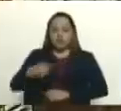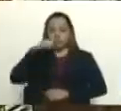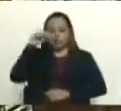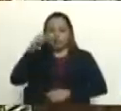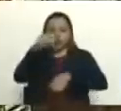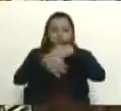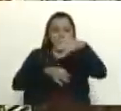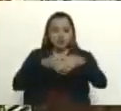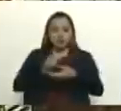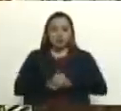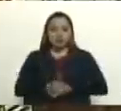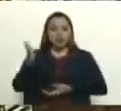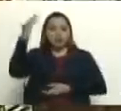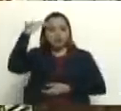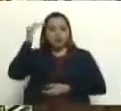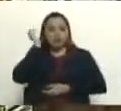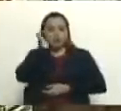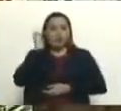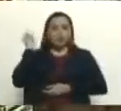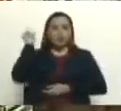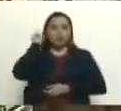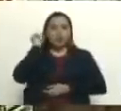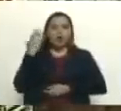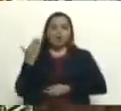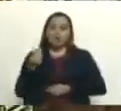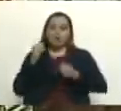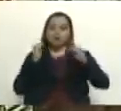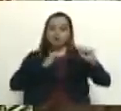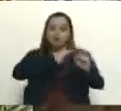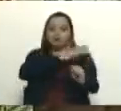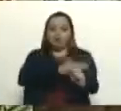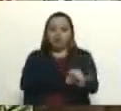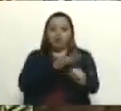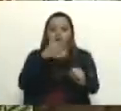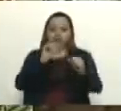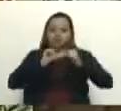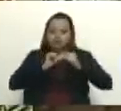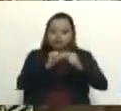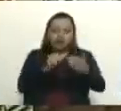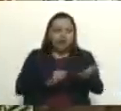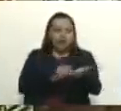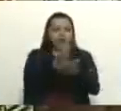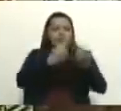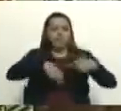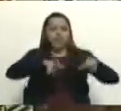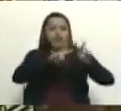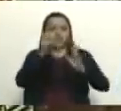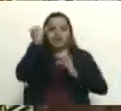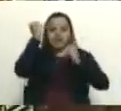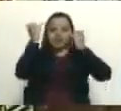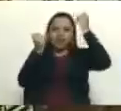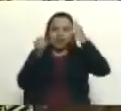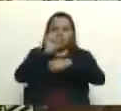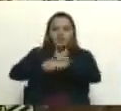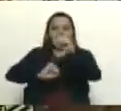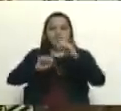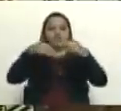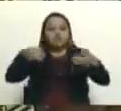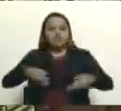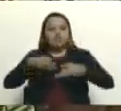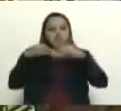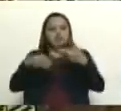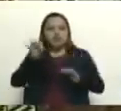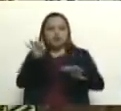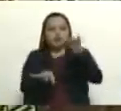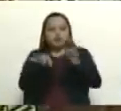expresó: Tibisay Lucena fue una mujer de mucho temple que se mantuvo leal a sus principios e ideales, defendiendo siempre las causas